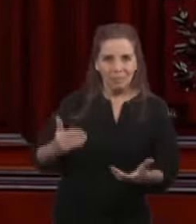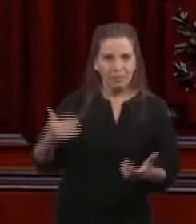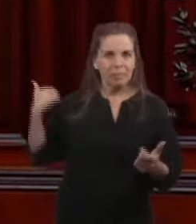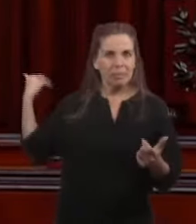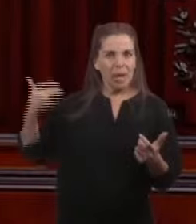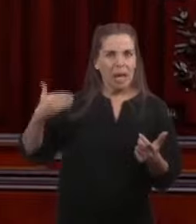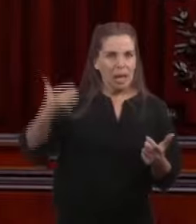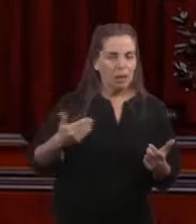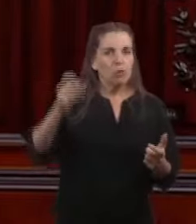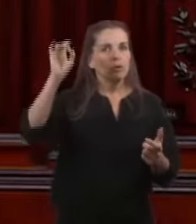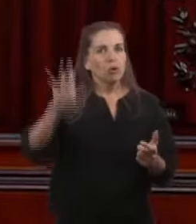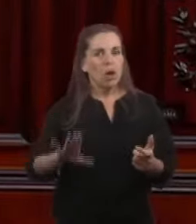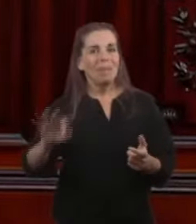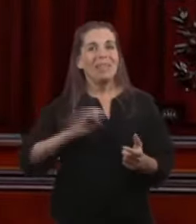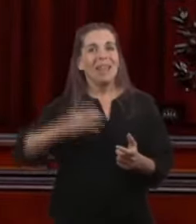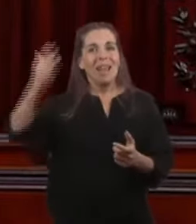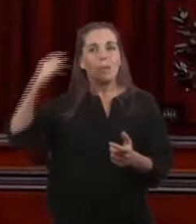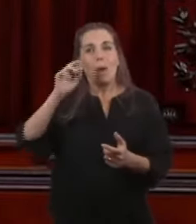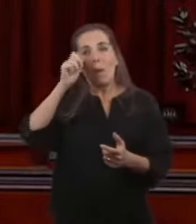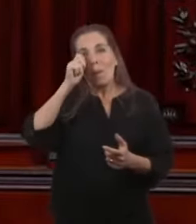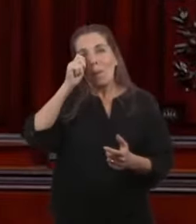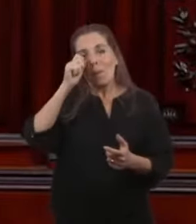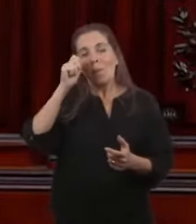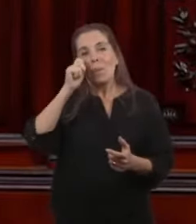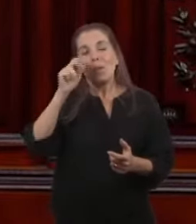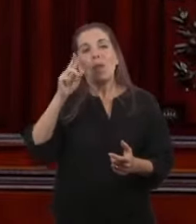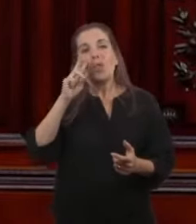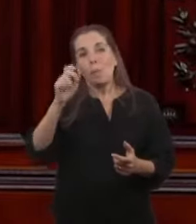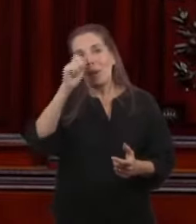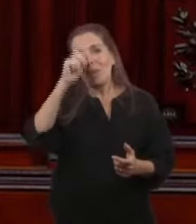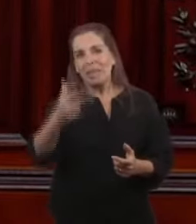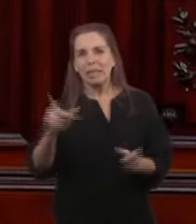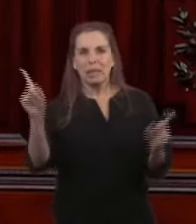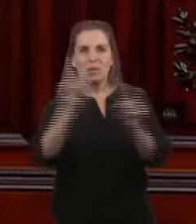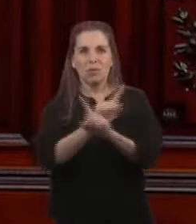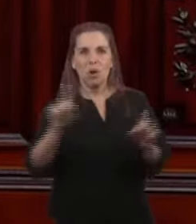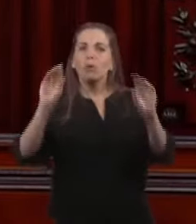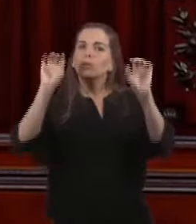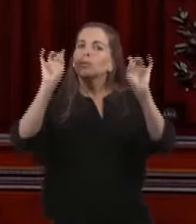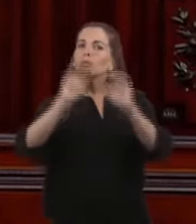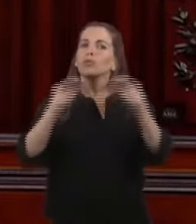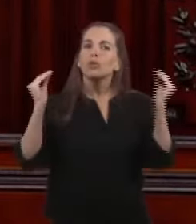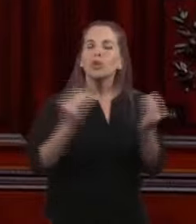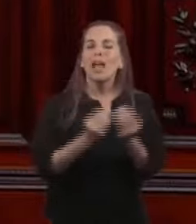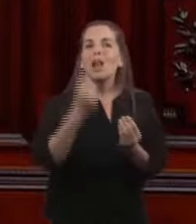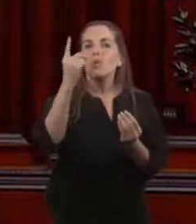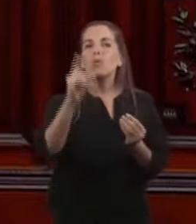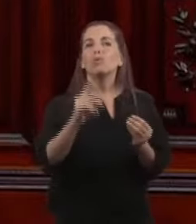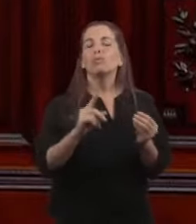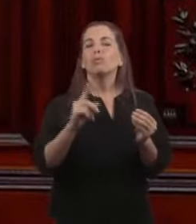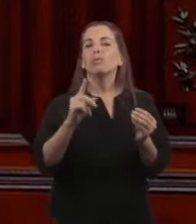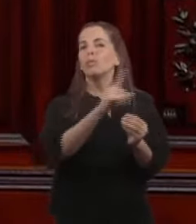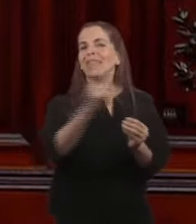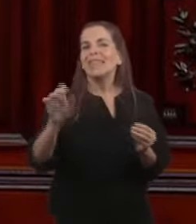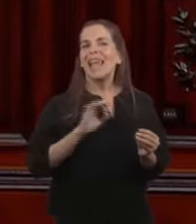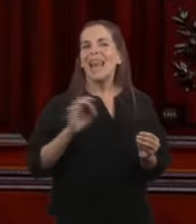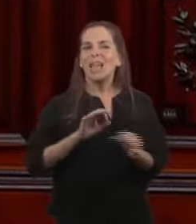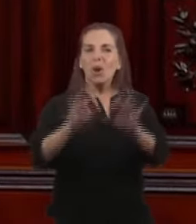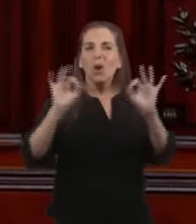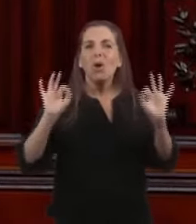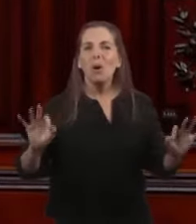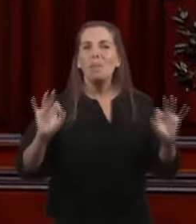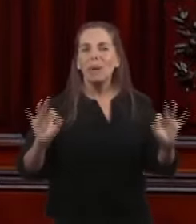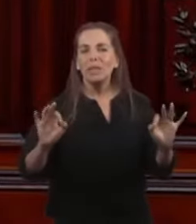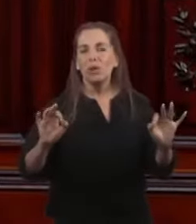masazo del 2023 sino del efecto acumulado de un siglo entero de crisis recurrentes